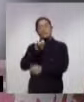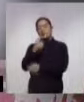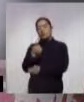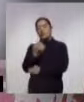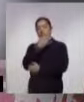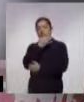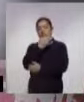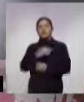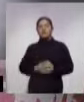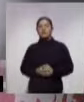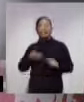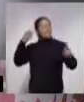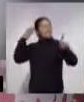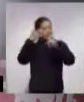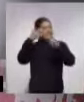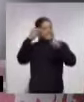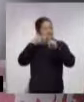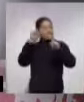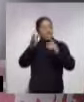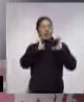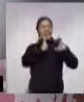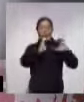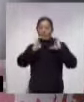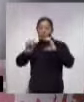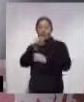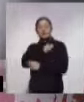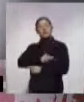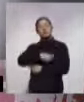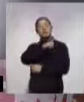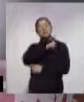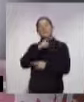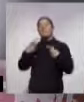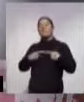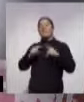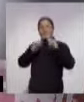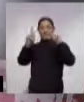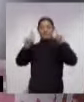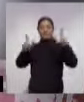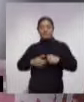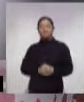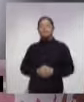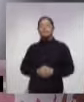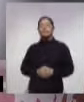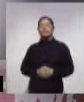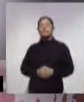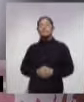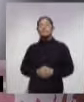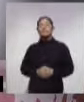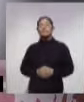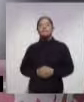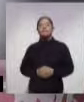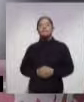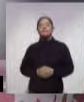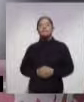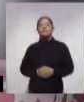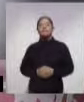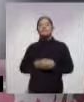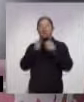2 de la tarde con 21 minutos. Con el propósito de proteger la salud de los tlaxcaltecas, la Secretaría del Ramo